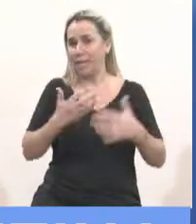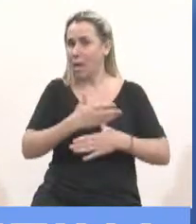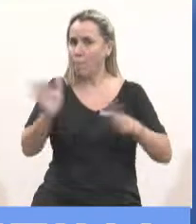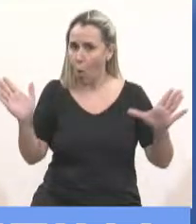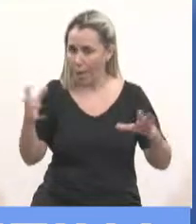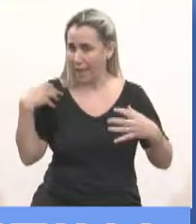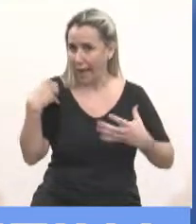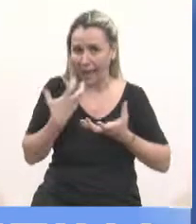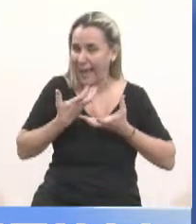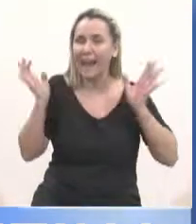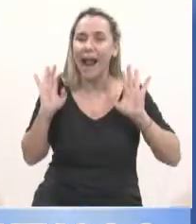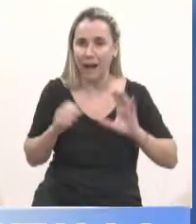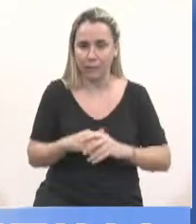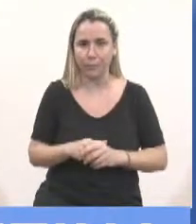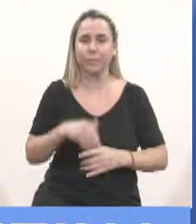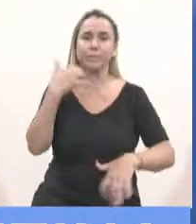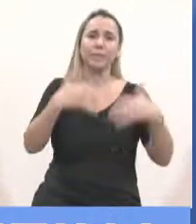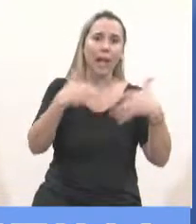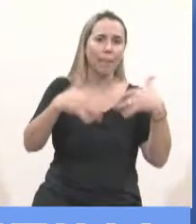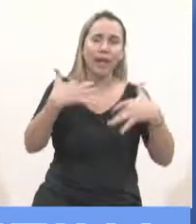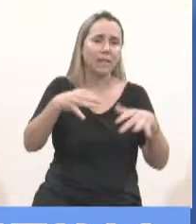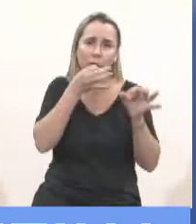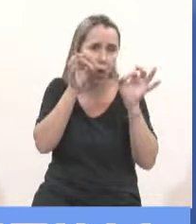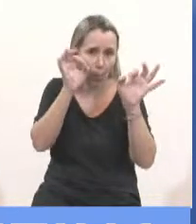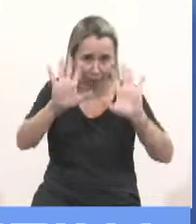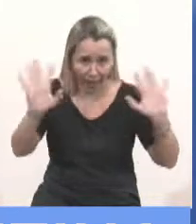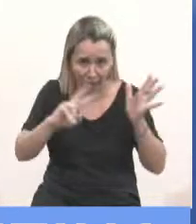¿no? Emergencia por lo que a usted le guste.